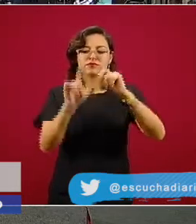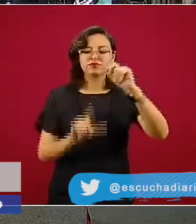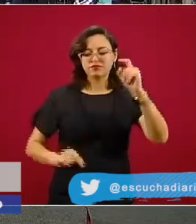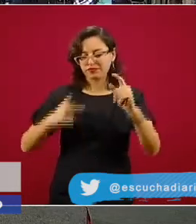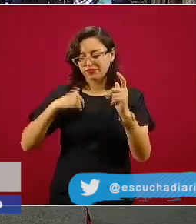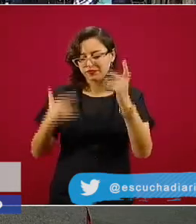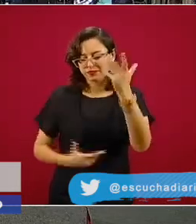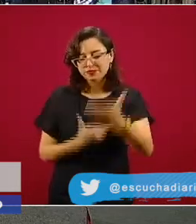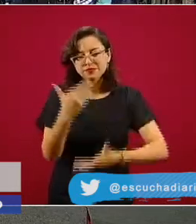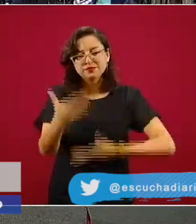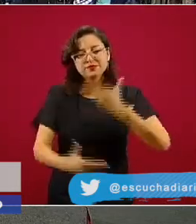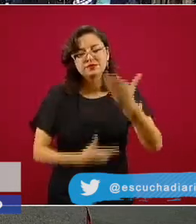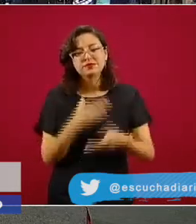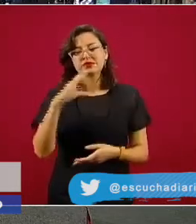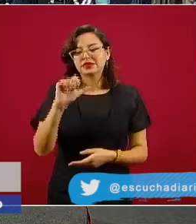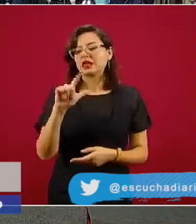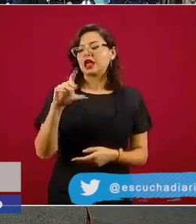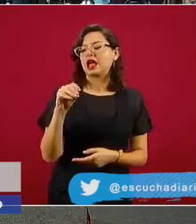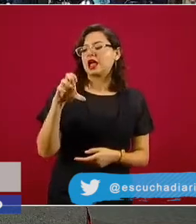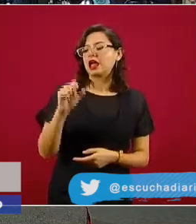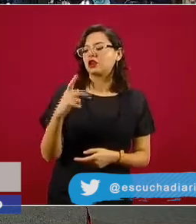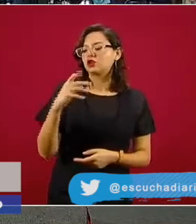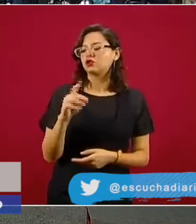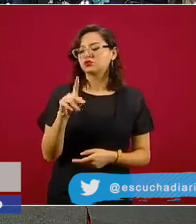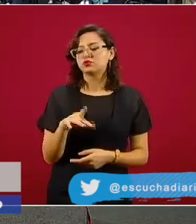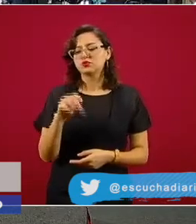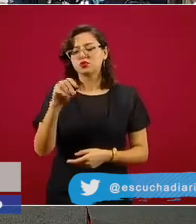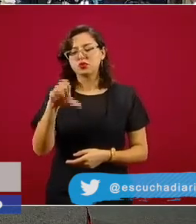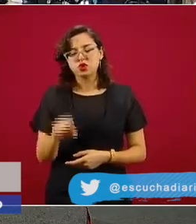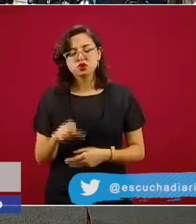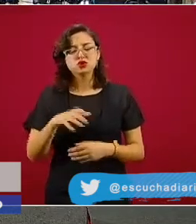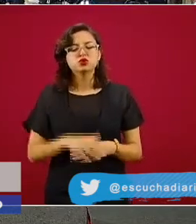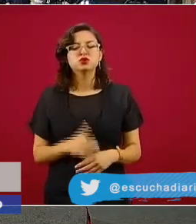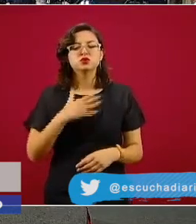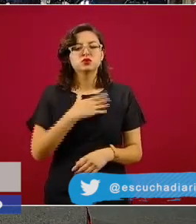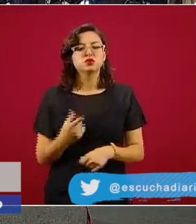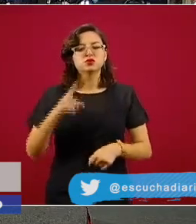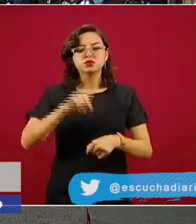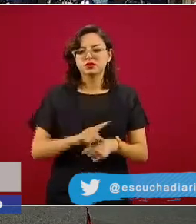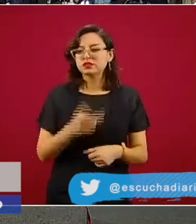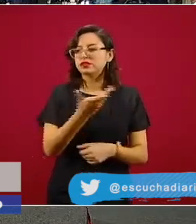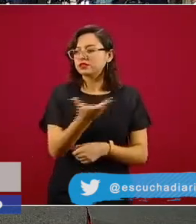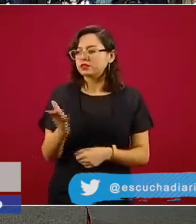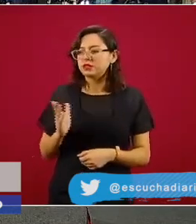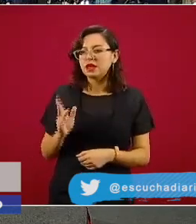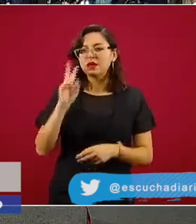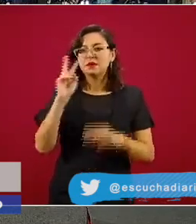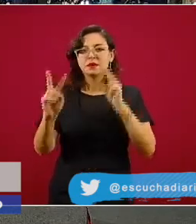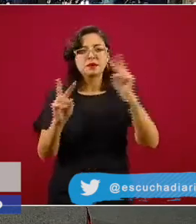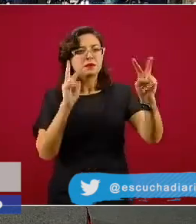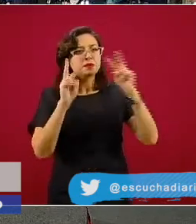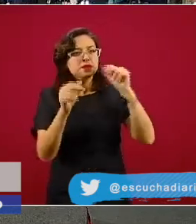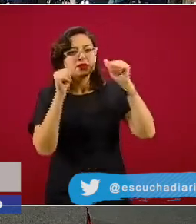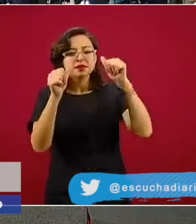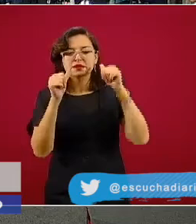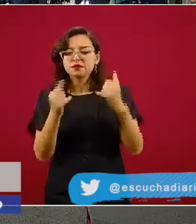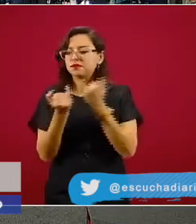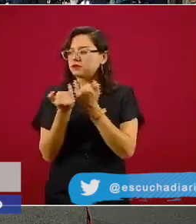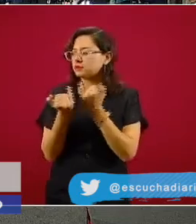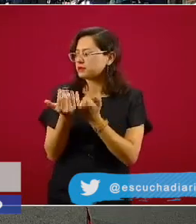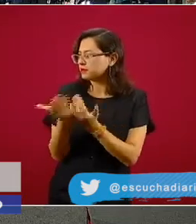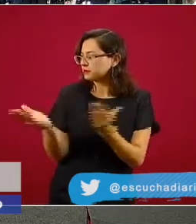Rechaza la regulación para medios ante las noticias falsas. El presidente insiste que la prensa se regula desde la prensa. No caerá